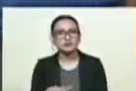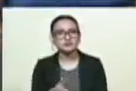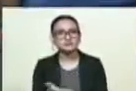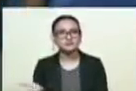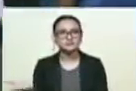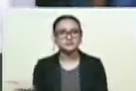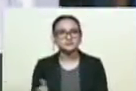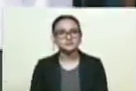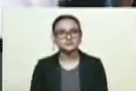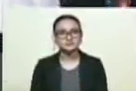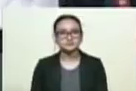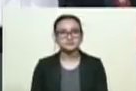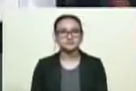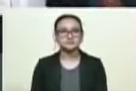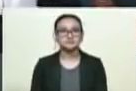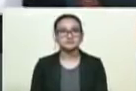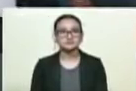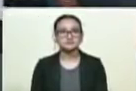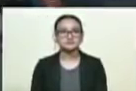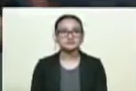¿Dónde?